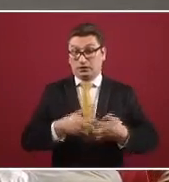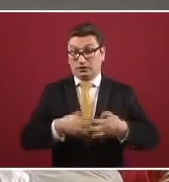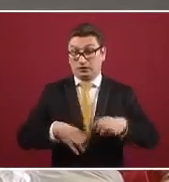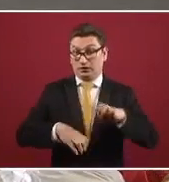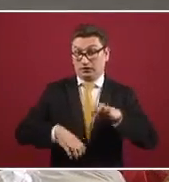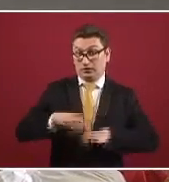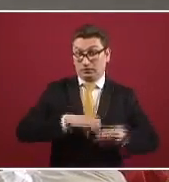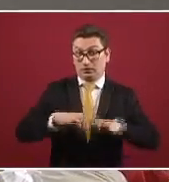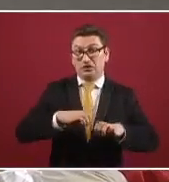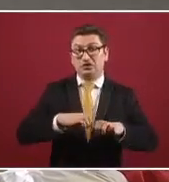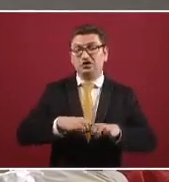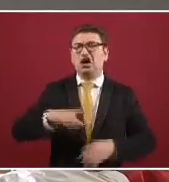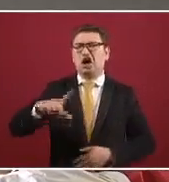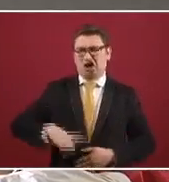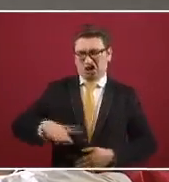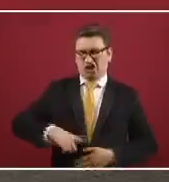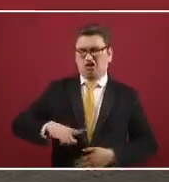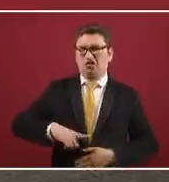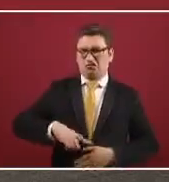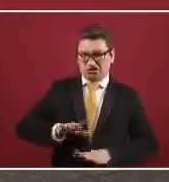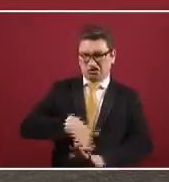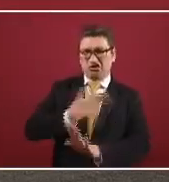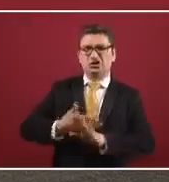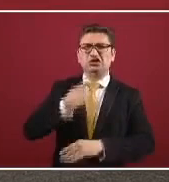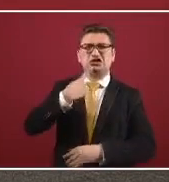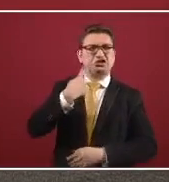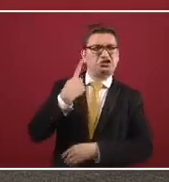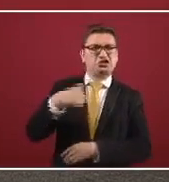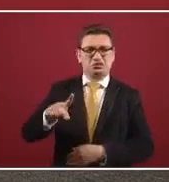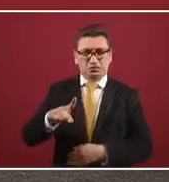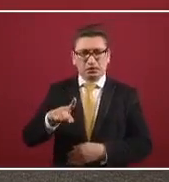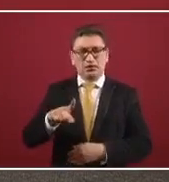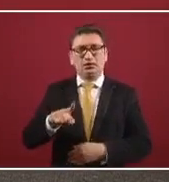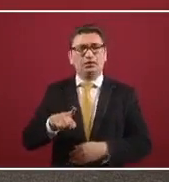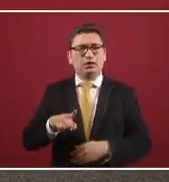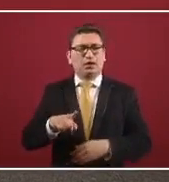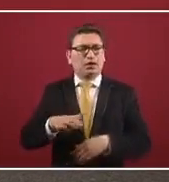gobierno, la que estaba contratada para